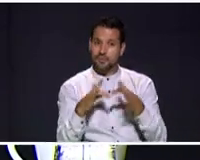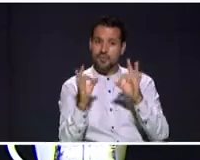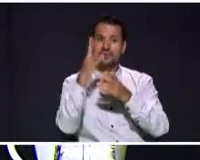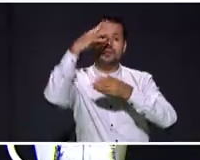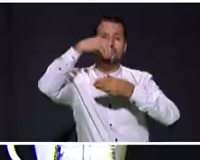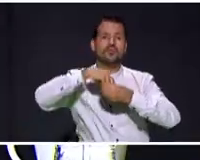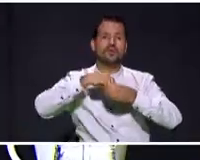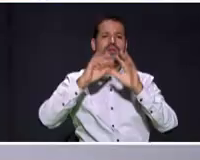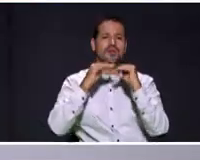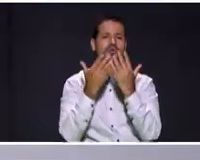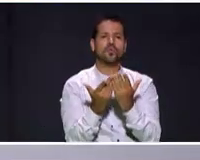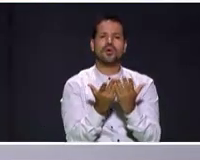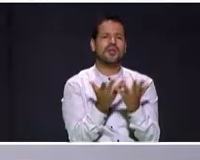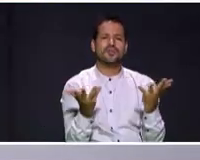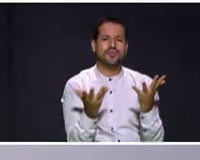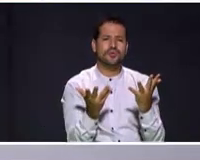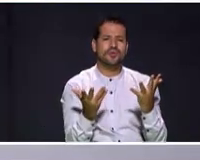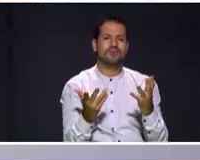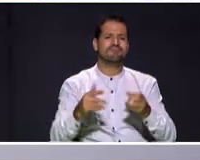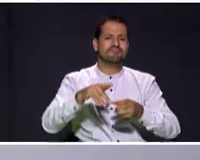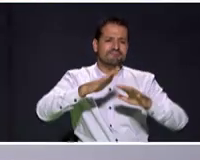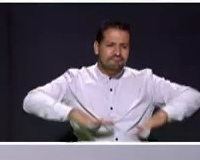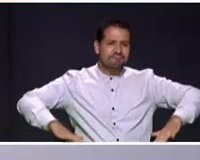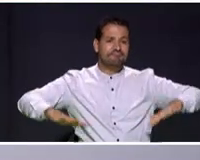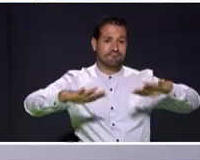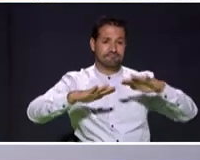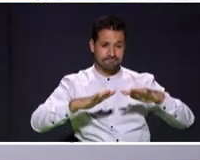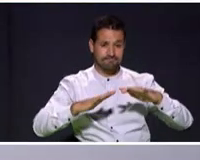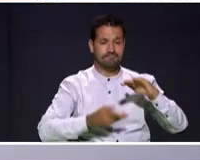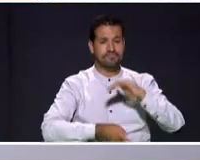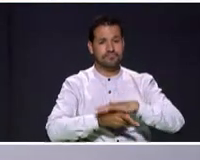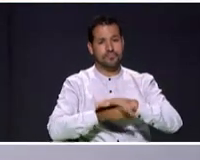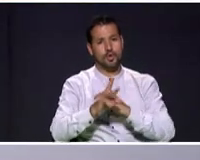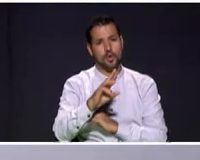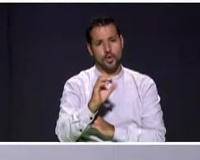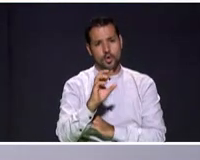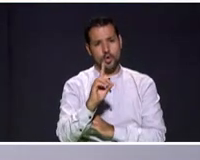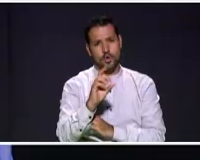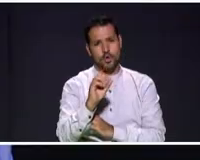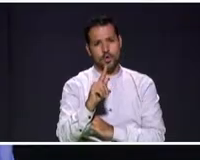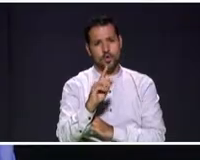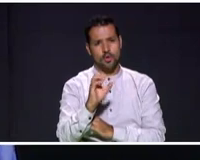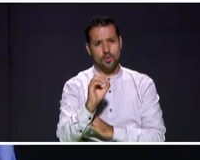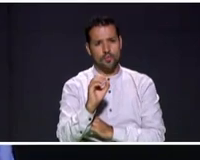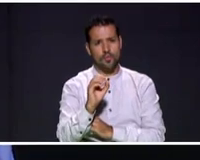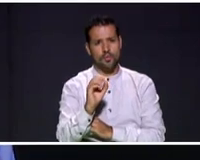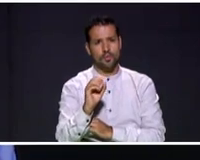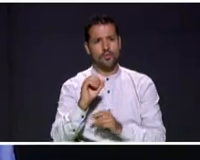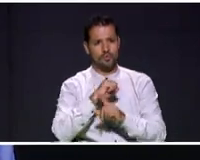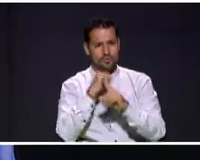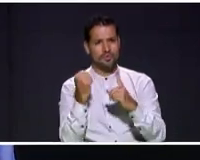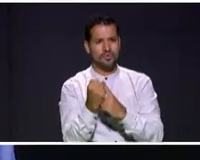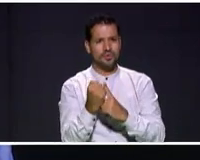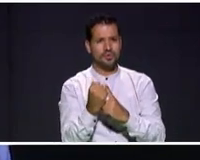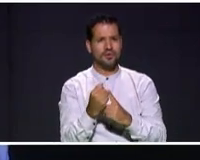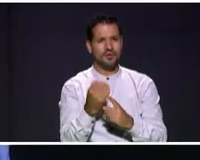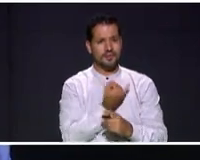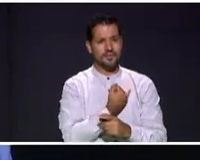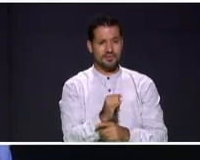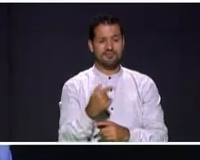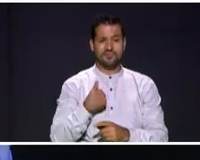territorios gracias candidato tiempo para escuchar a rodolfo correa de la alianza social independiente vice y voy a hablar yo como profesor llevo